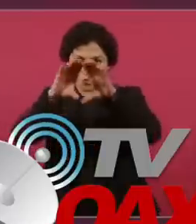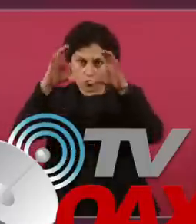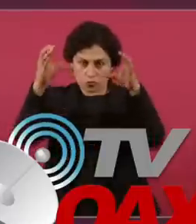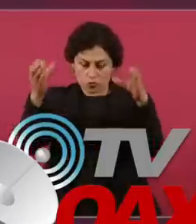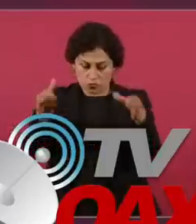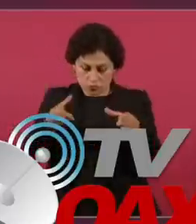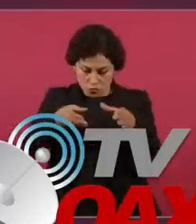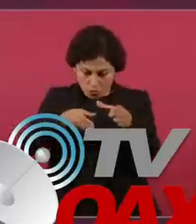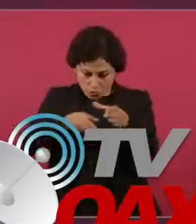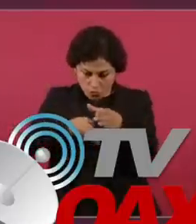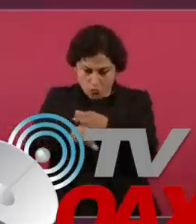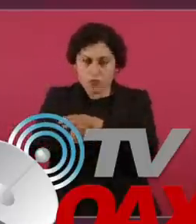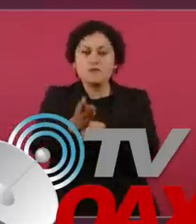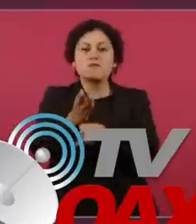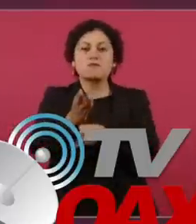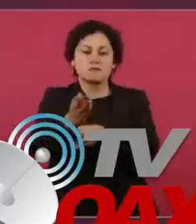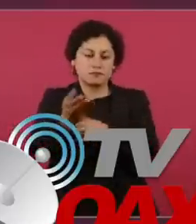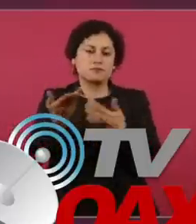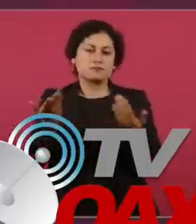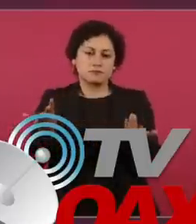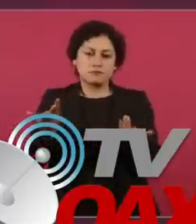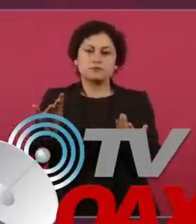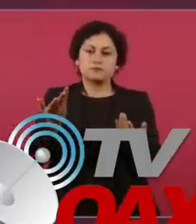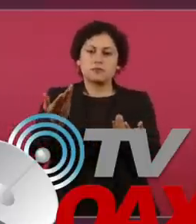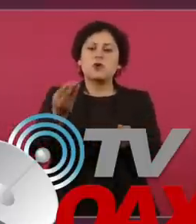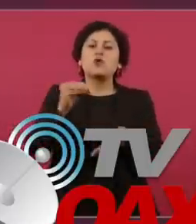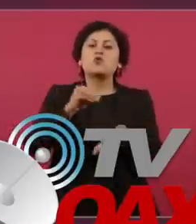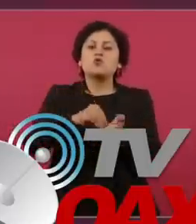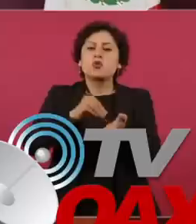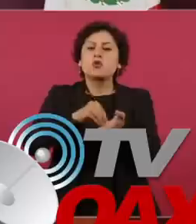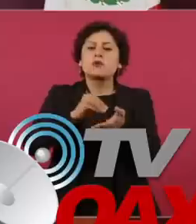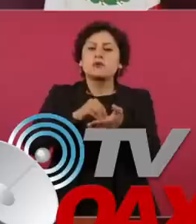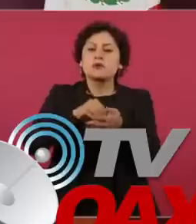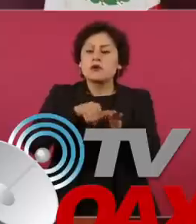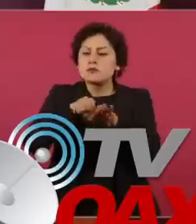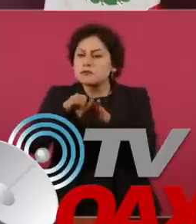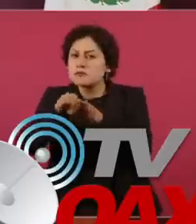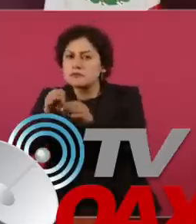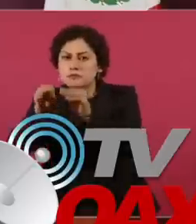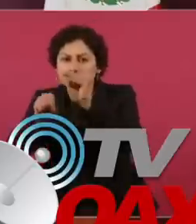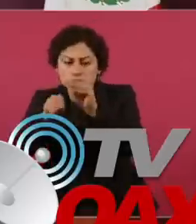están trabajando todavía, pero el propósito es